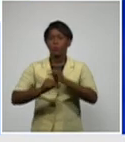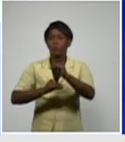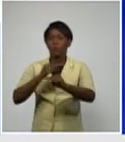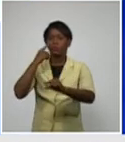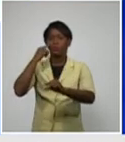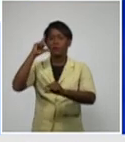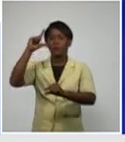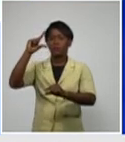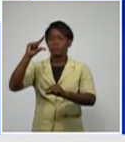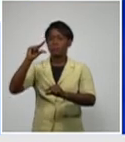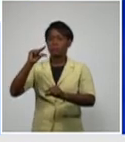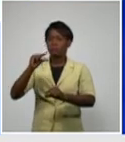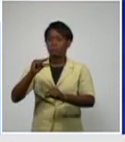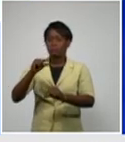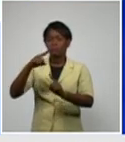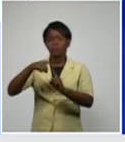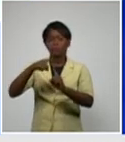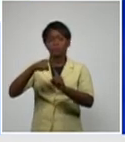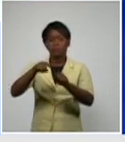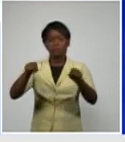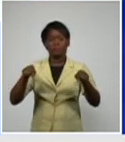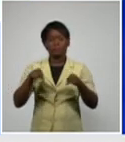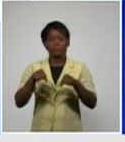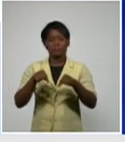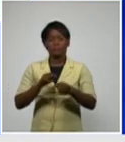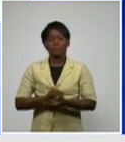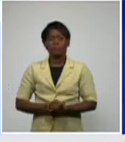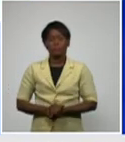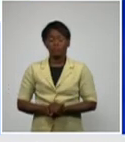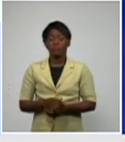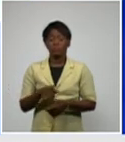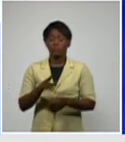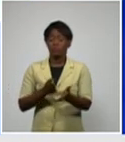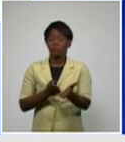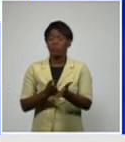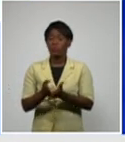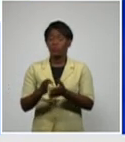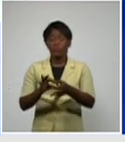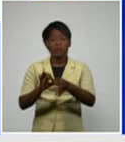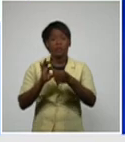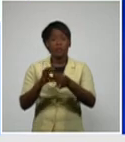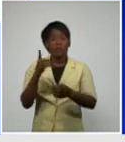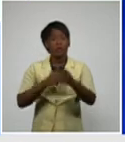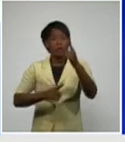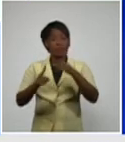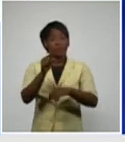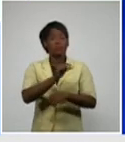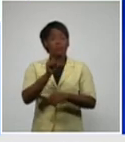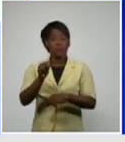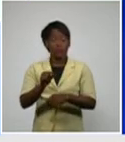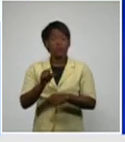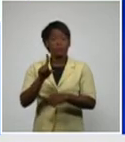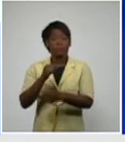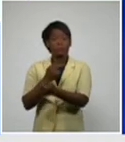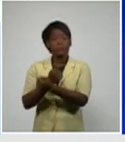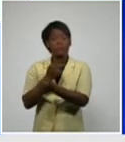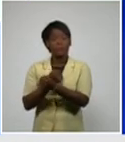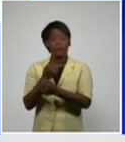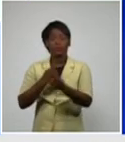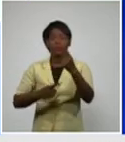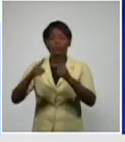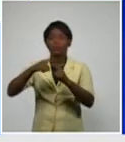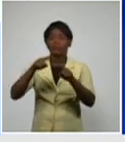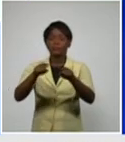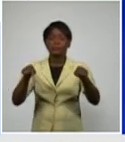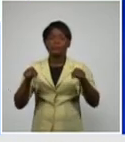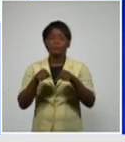casos en terapia intensiva, todavía alto y con mucho riesgo para la vida de las personas que están en esta sala,